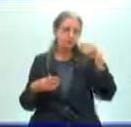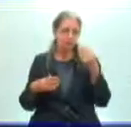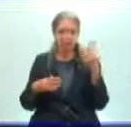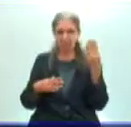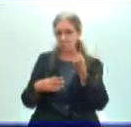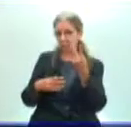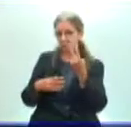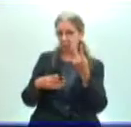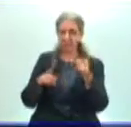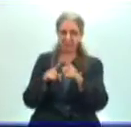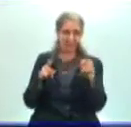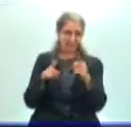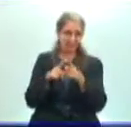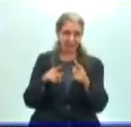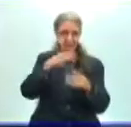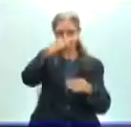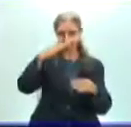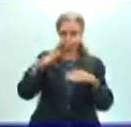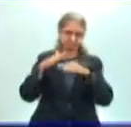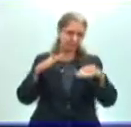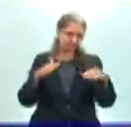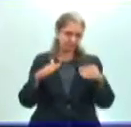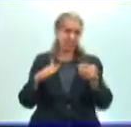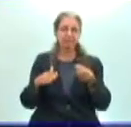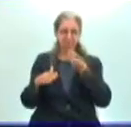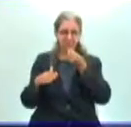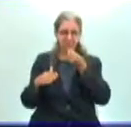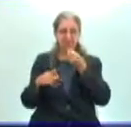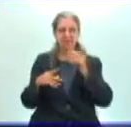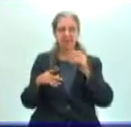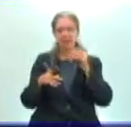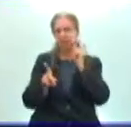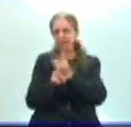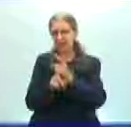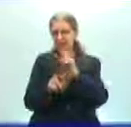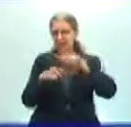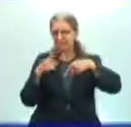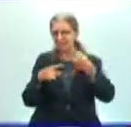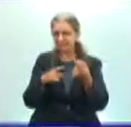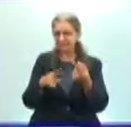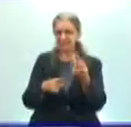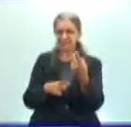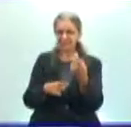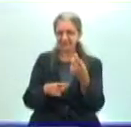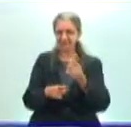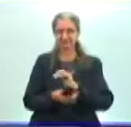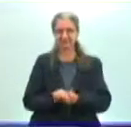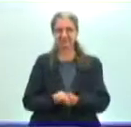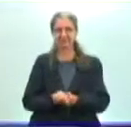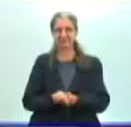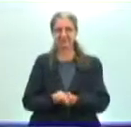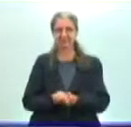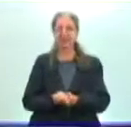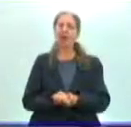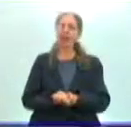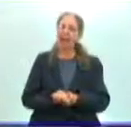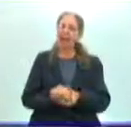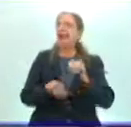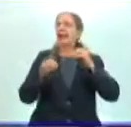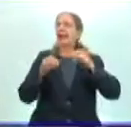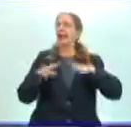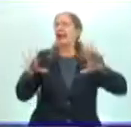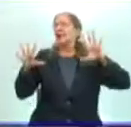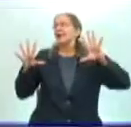lados de un triángulo, podemos hallar la restante aplicando el teorema de Pitágoras. Ahora tengo todo muy